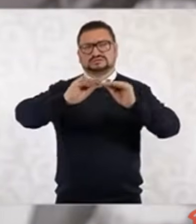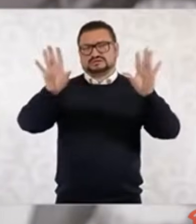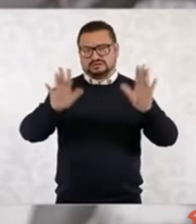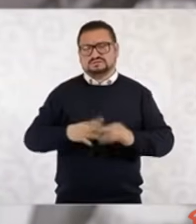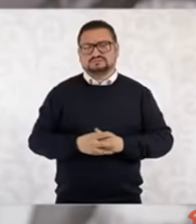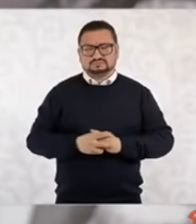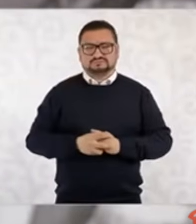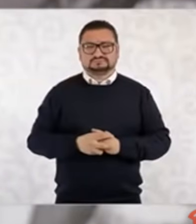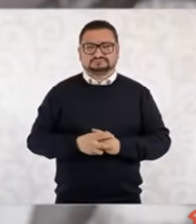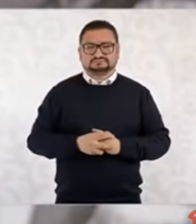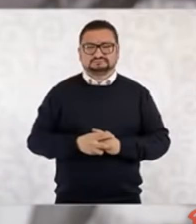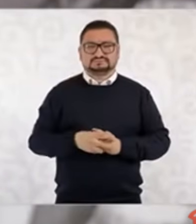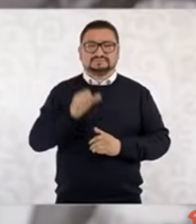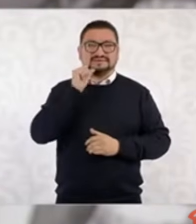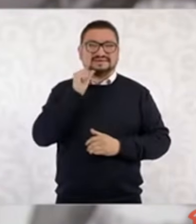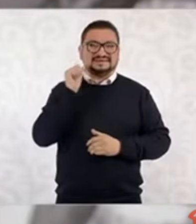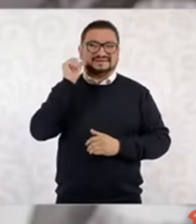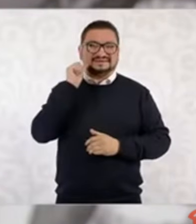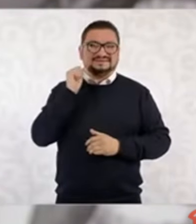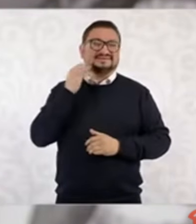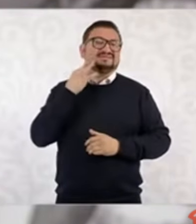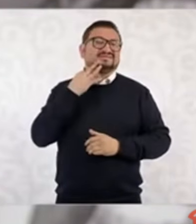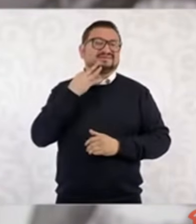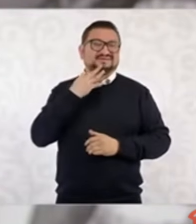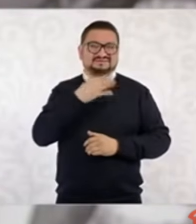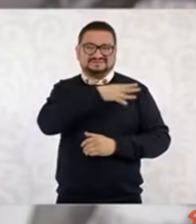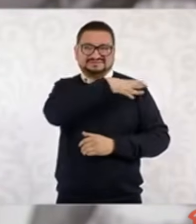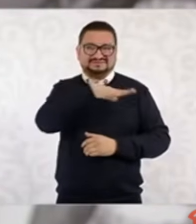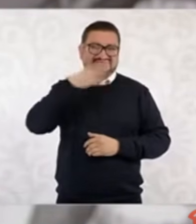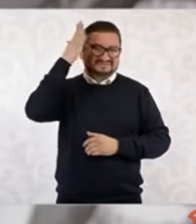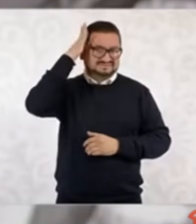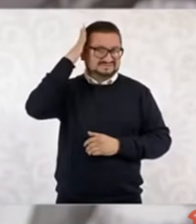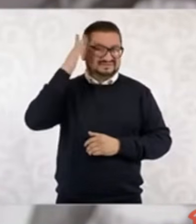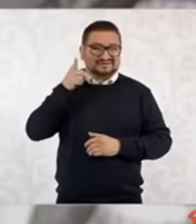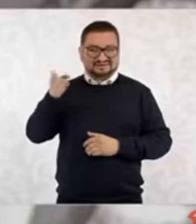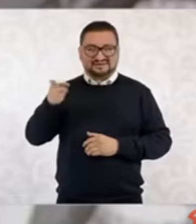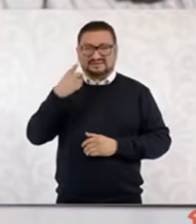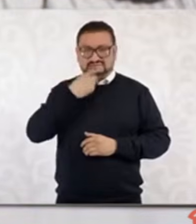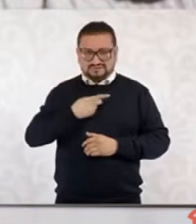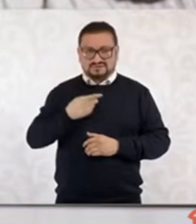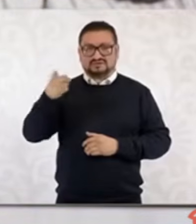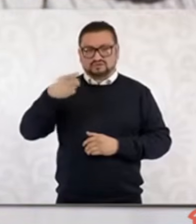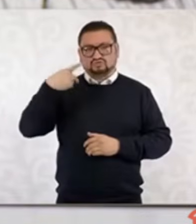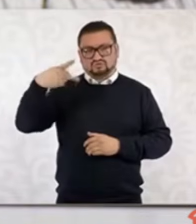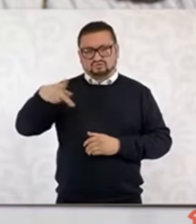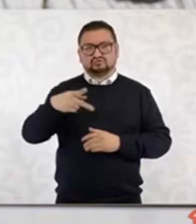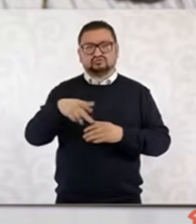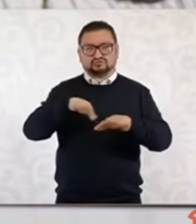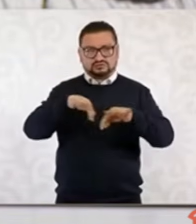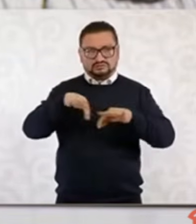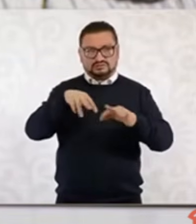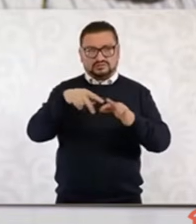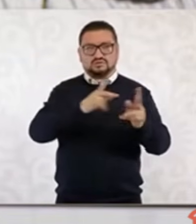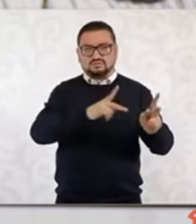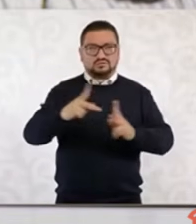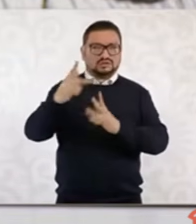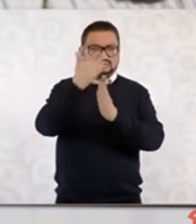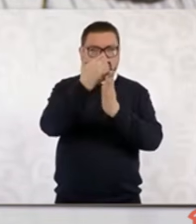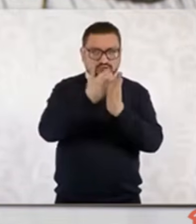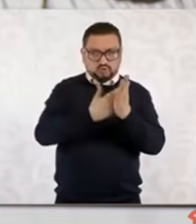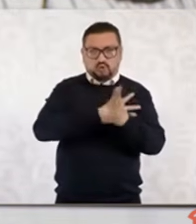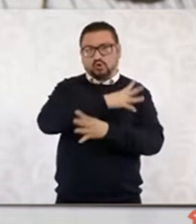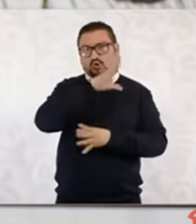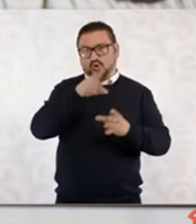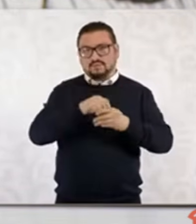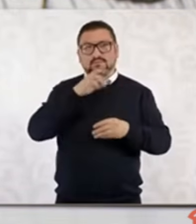Ayer la fiscal general de la República me comentó que va a presentar su plan de trabajo y todas las mejoras que